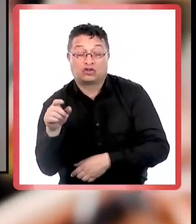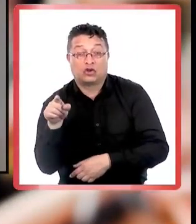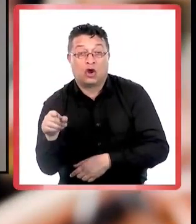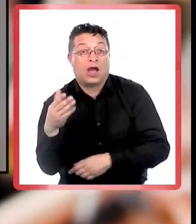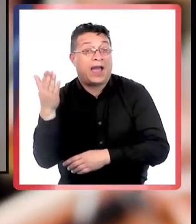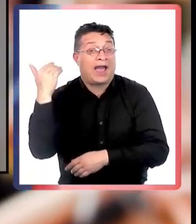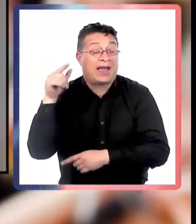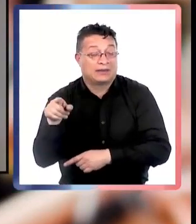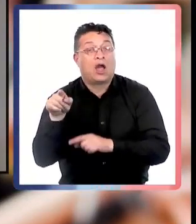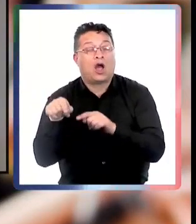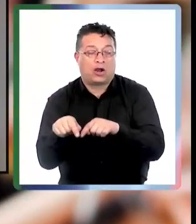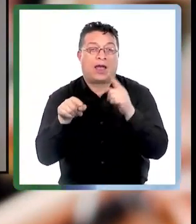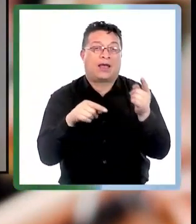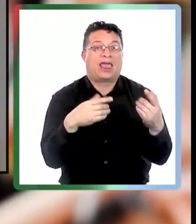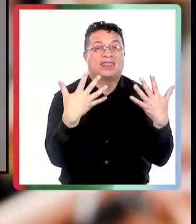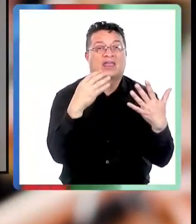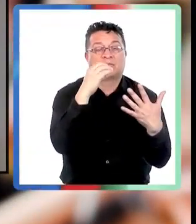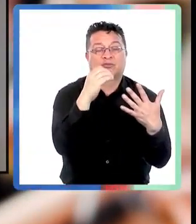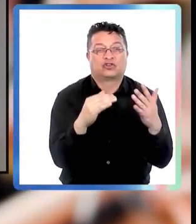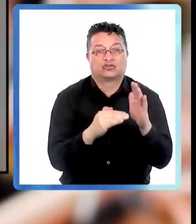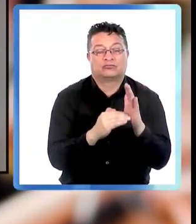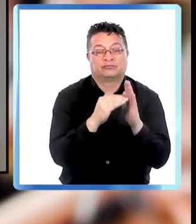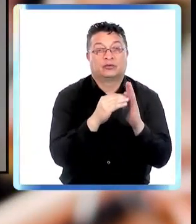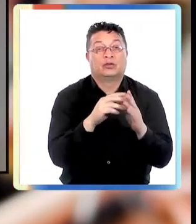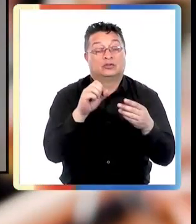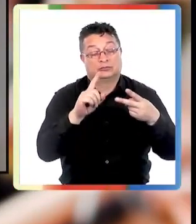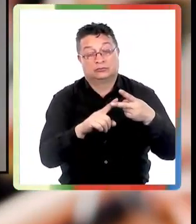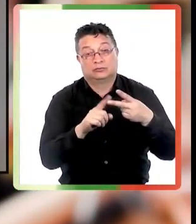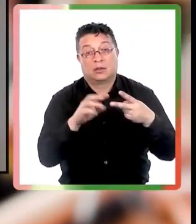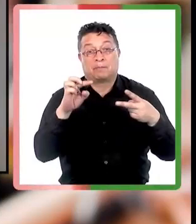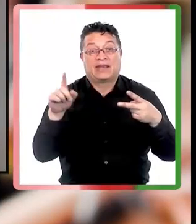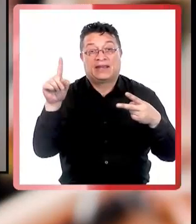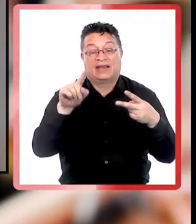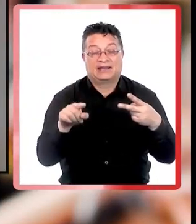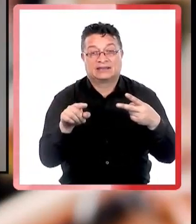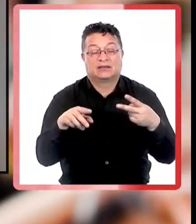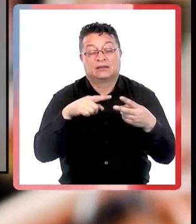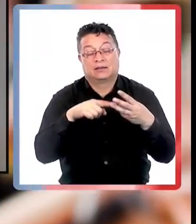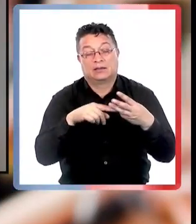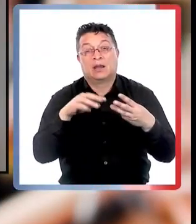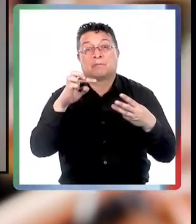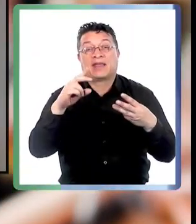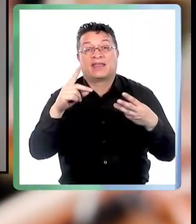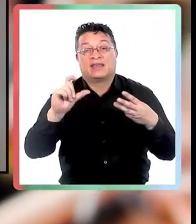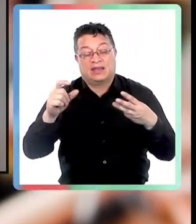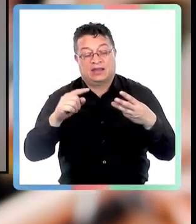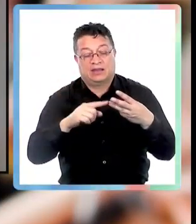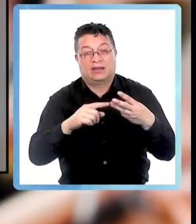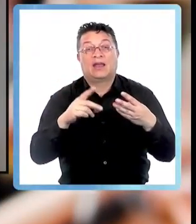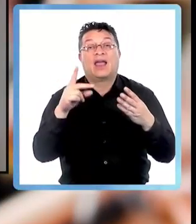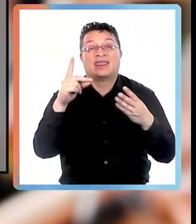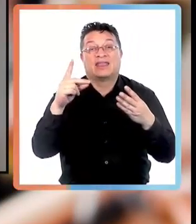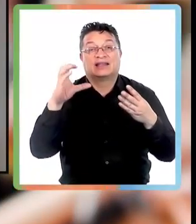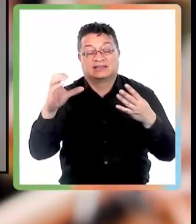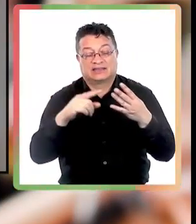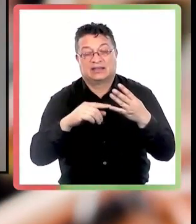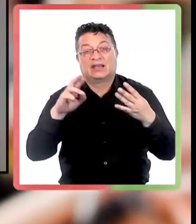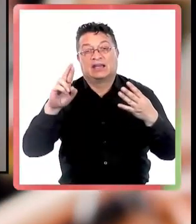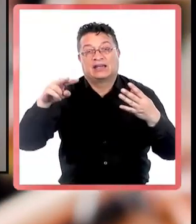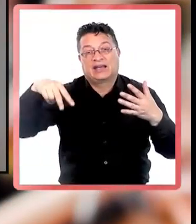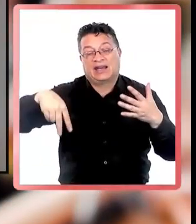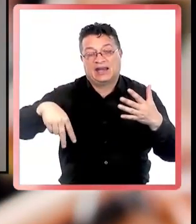de 2% en la medición anterior a 10%. Le siguen el Partido Socialista, el Partido de la Gente, la